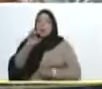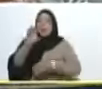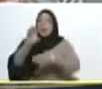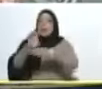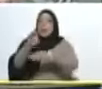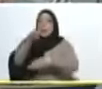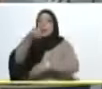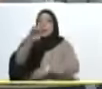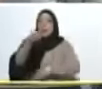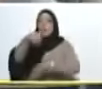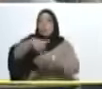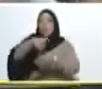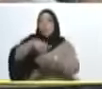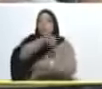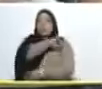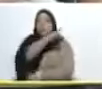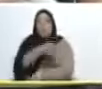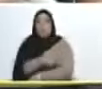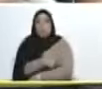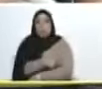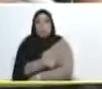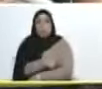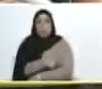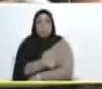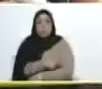presidente del Poder Electoral,